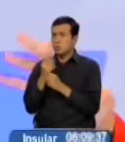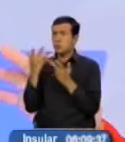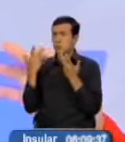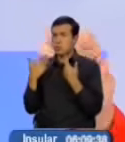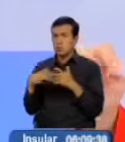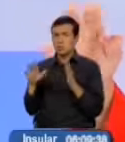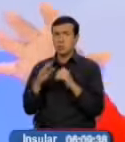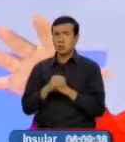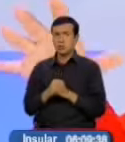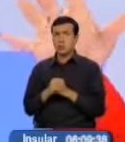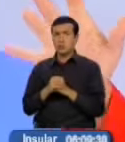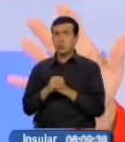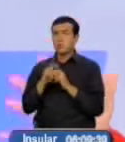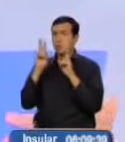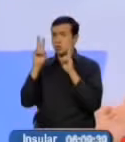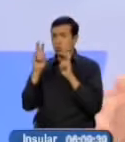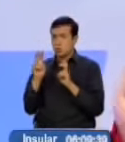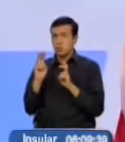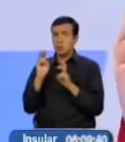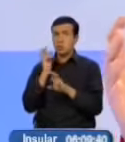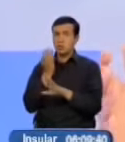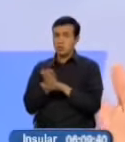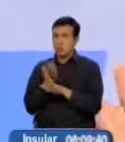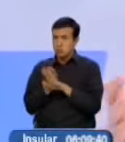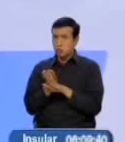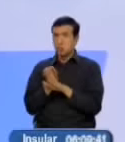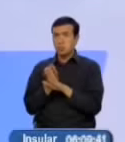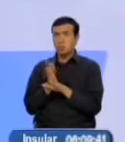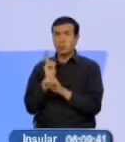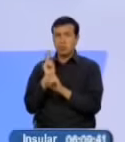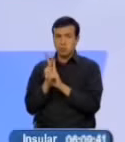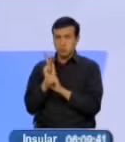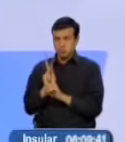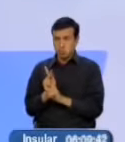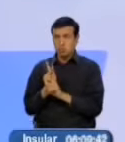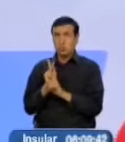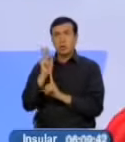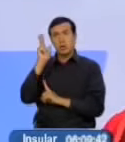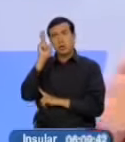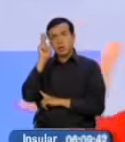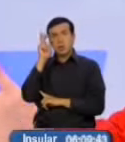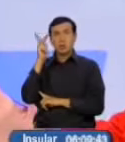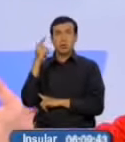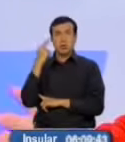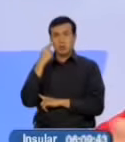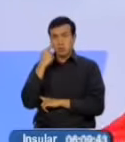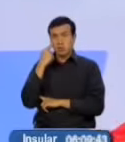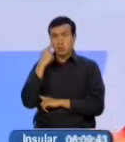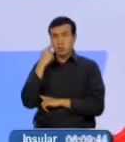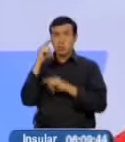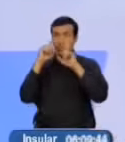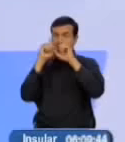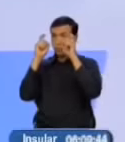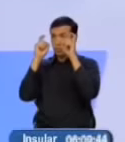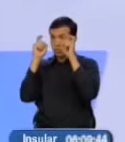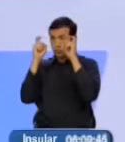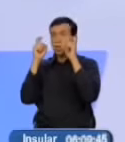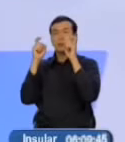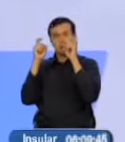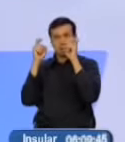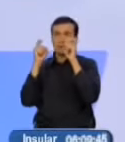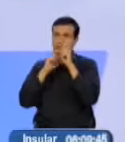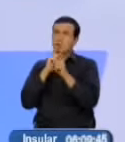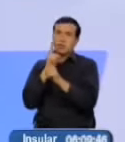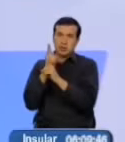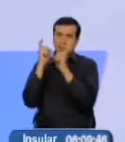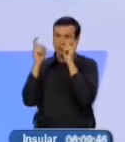tiene algunos temas que estaban puestos sobre el paquete que son claves. Yo no creo que los sectores deben ser desregulados, se necesita regulación, pero